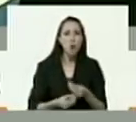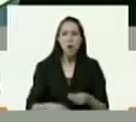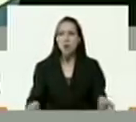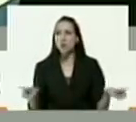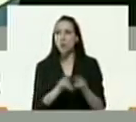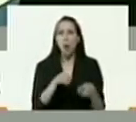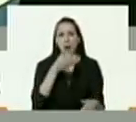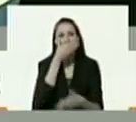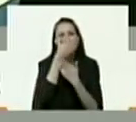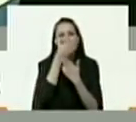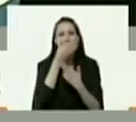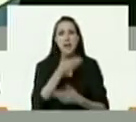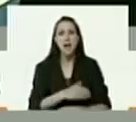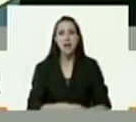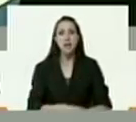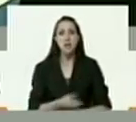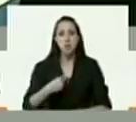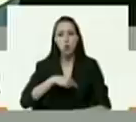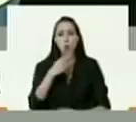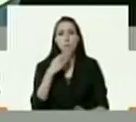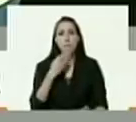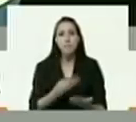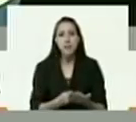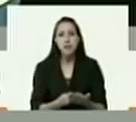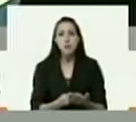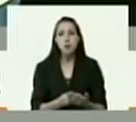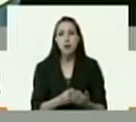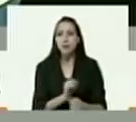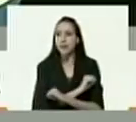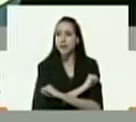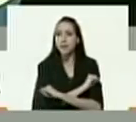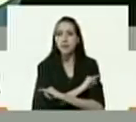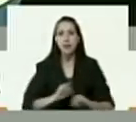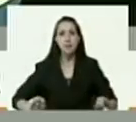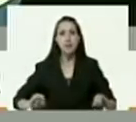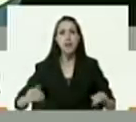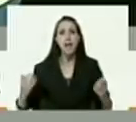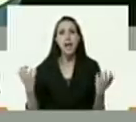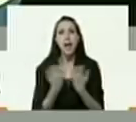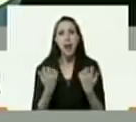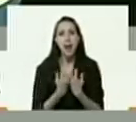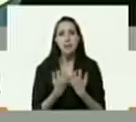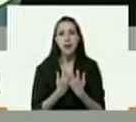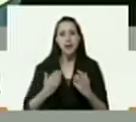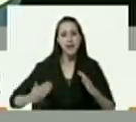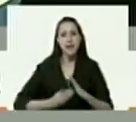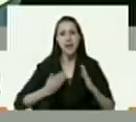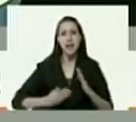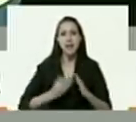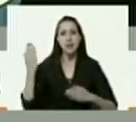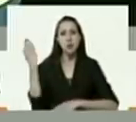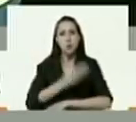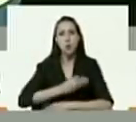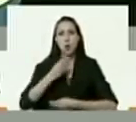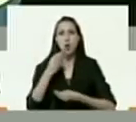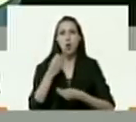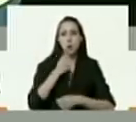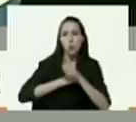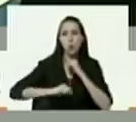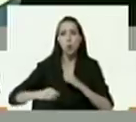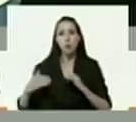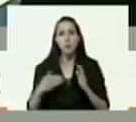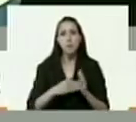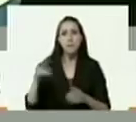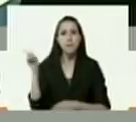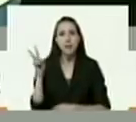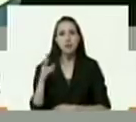criminales. Y nosotros pedimos que cese esos ataques, ese daño, ese bloqueo contra el pueblo venezolano,